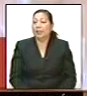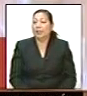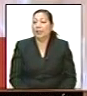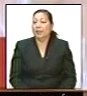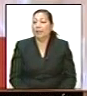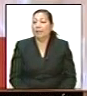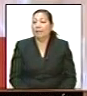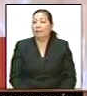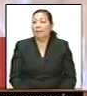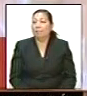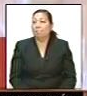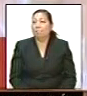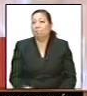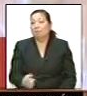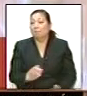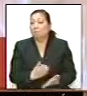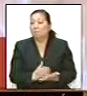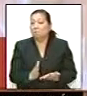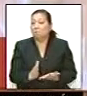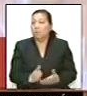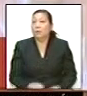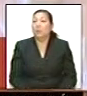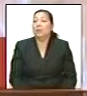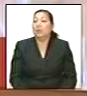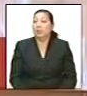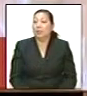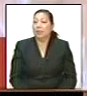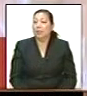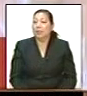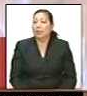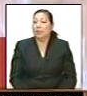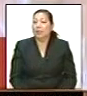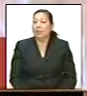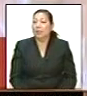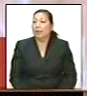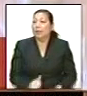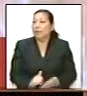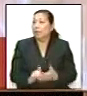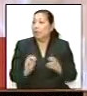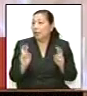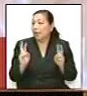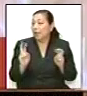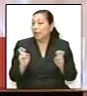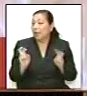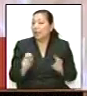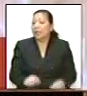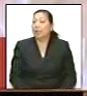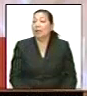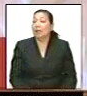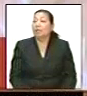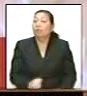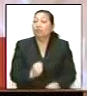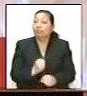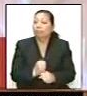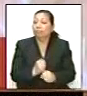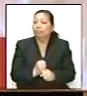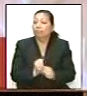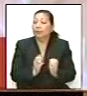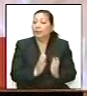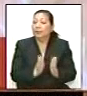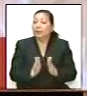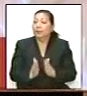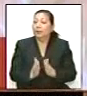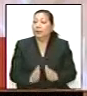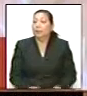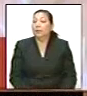a parte de la ecuación se incluyeron los temas a trabajar en el área de